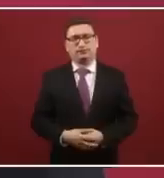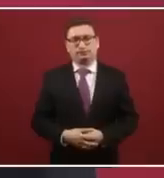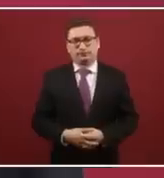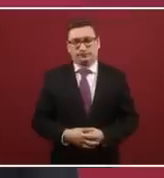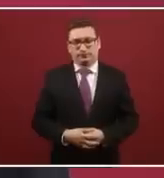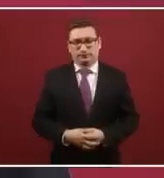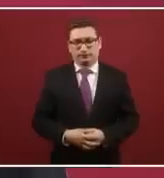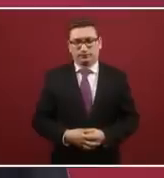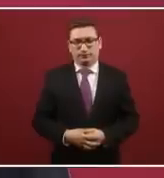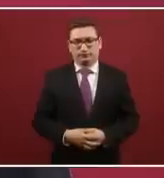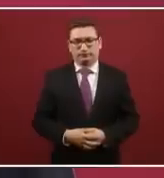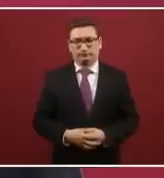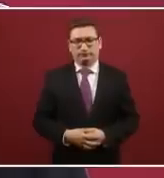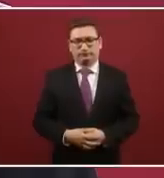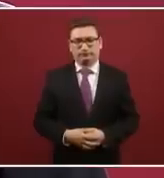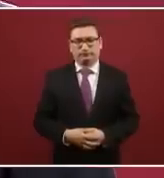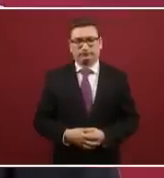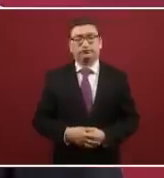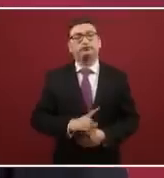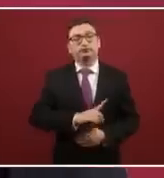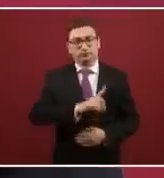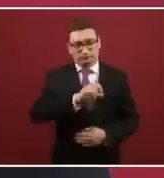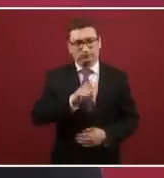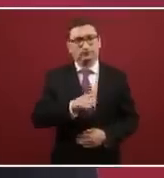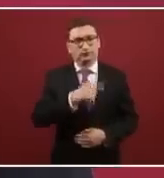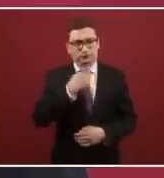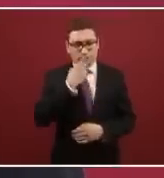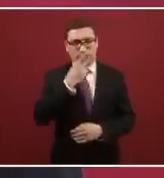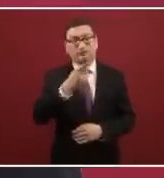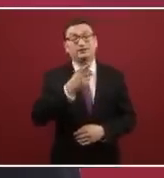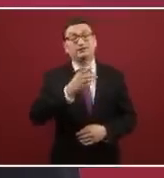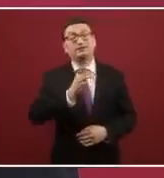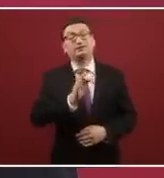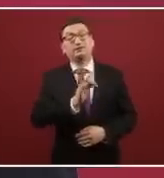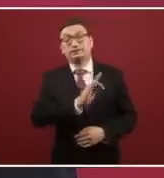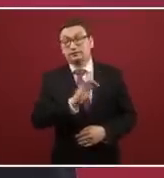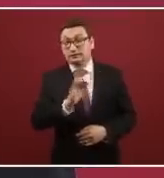para poder decir,